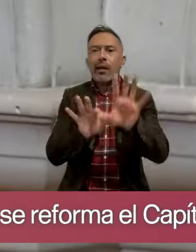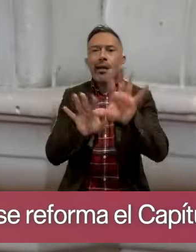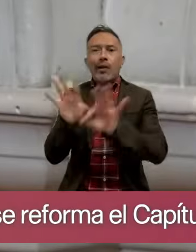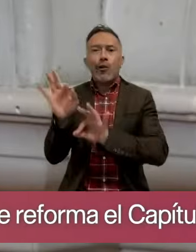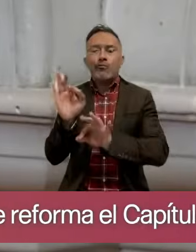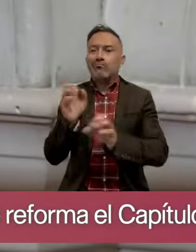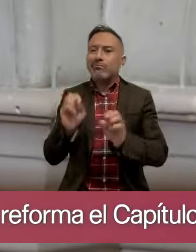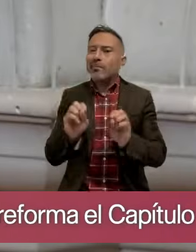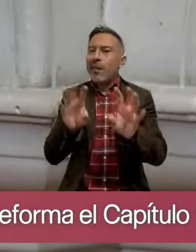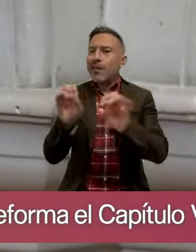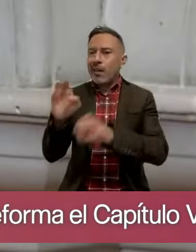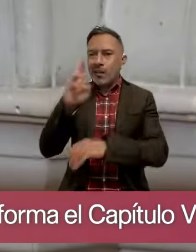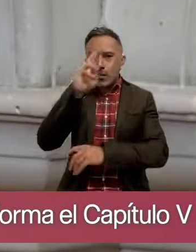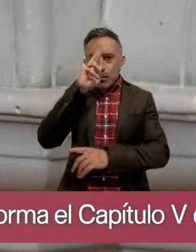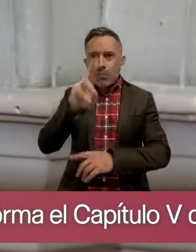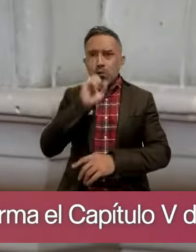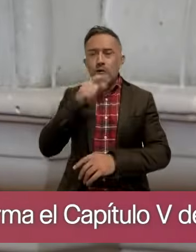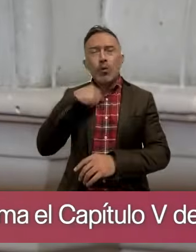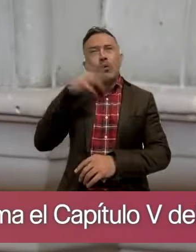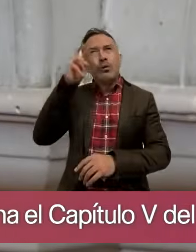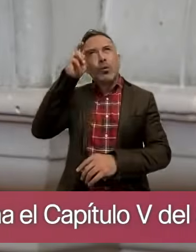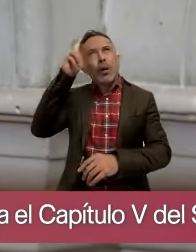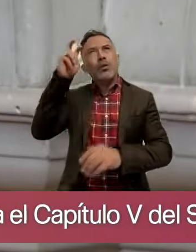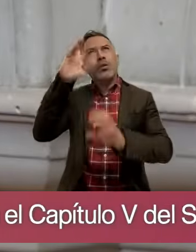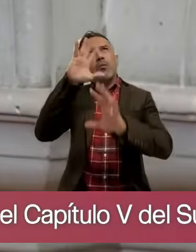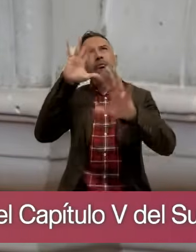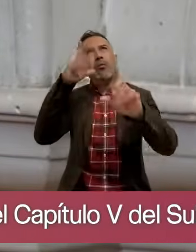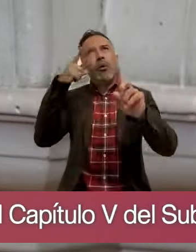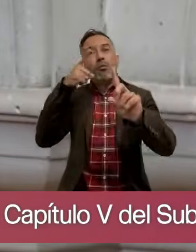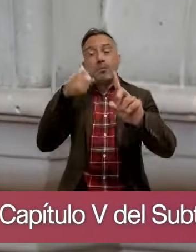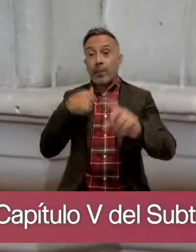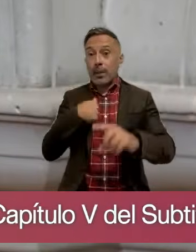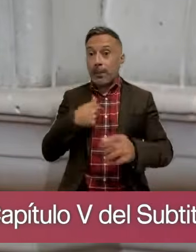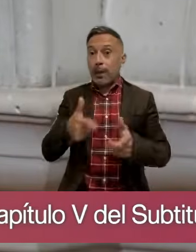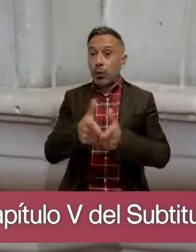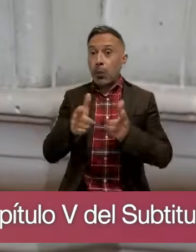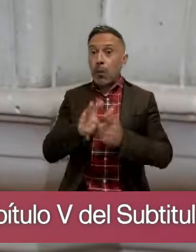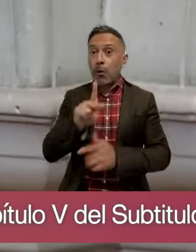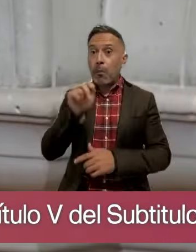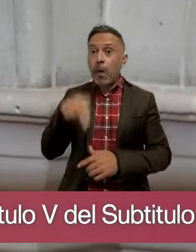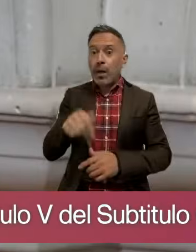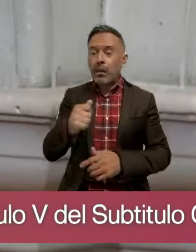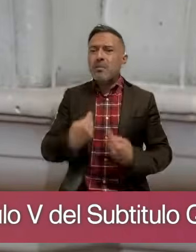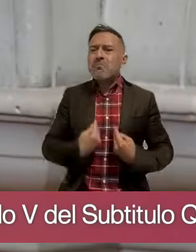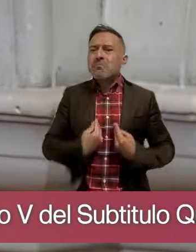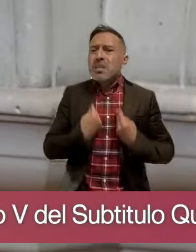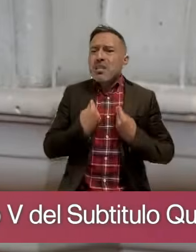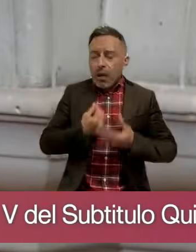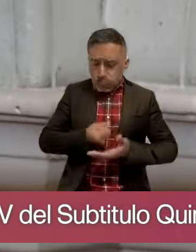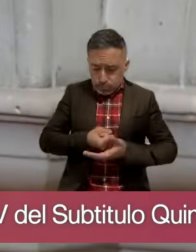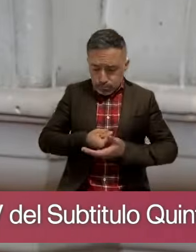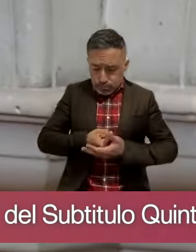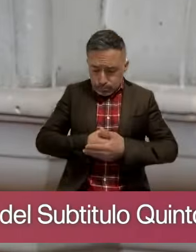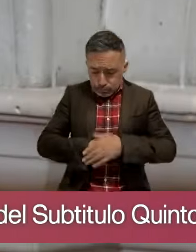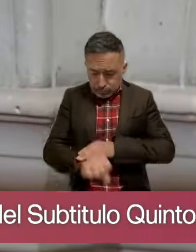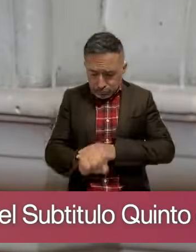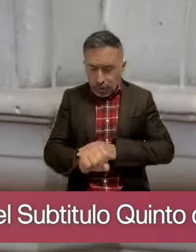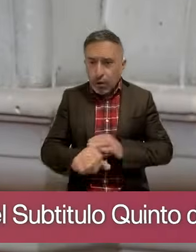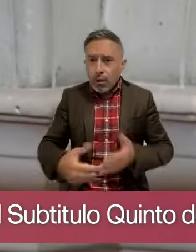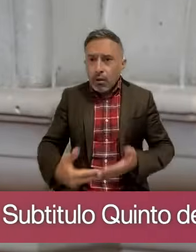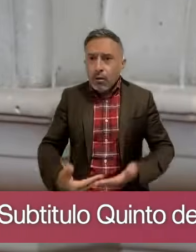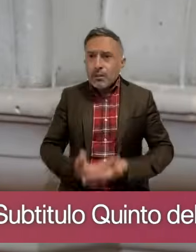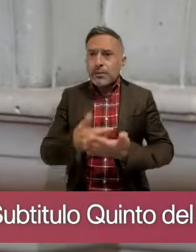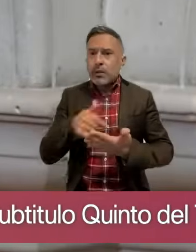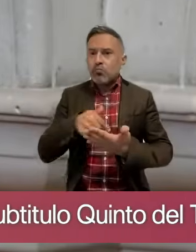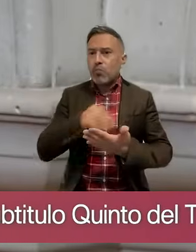convicciones y a nuestros sueños. Para Acción Nacional, toda vida está llamada a la trascendencia, y eso significa que cada persona debe